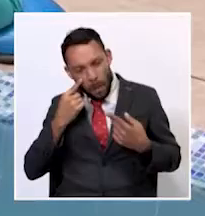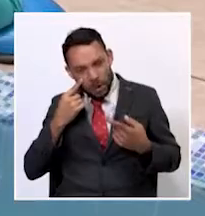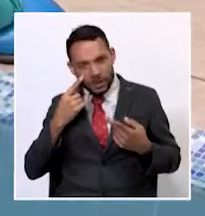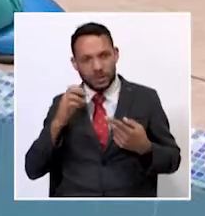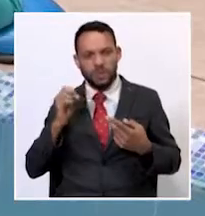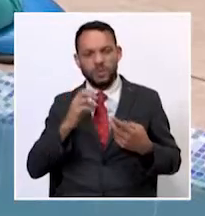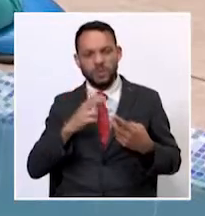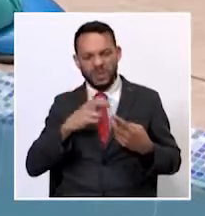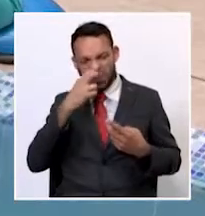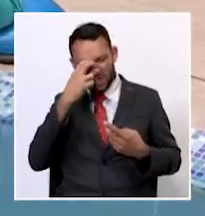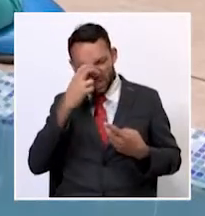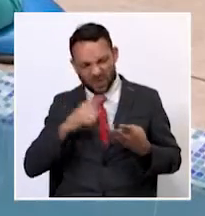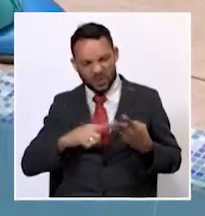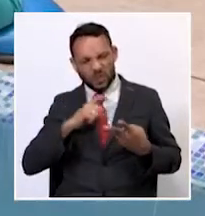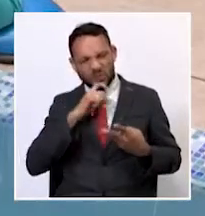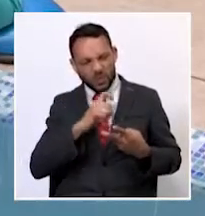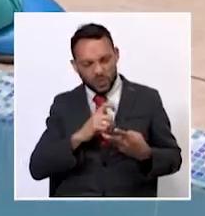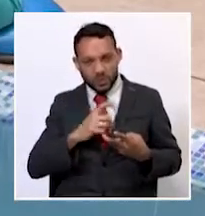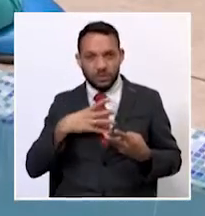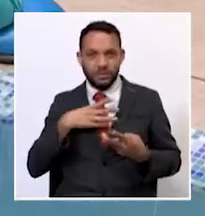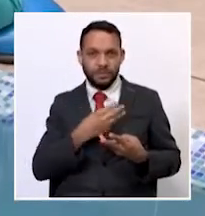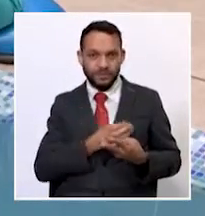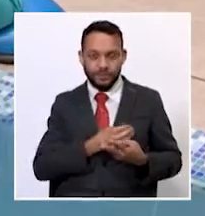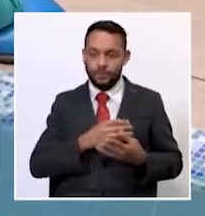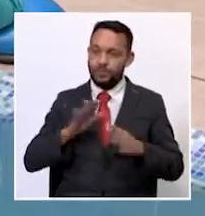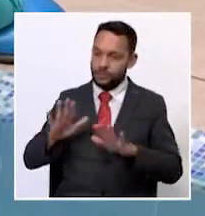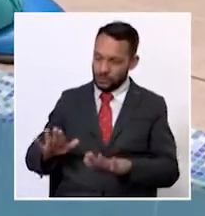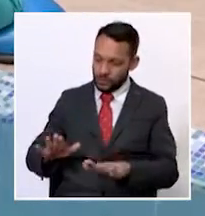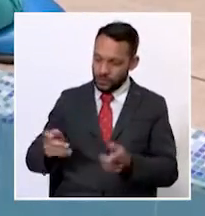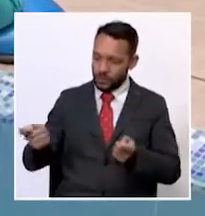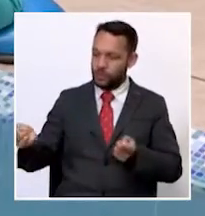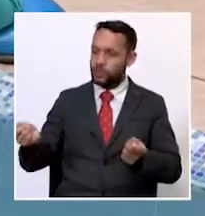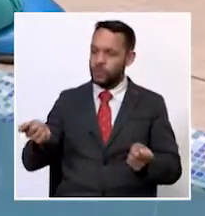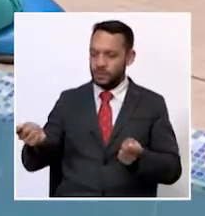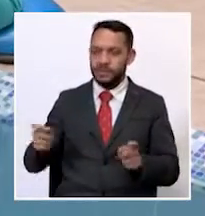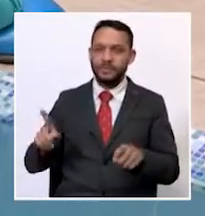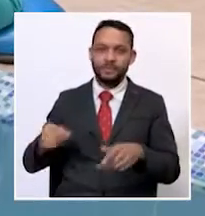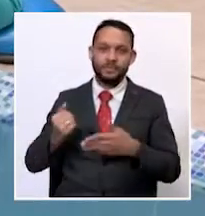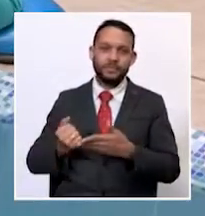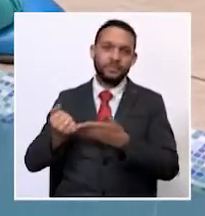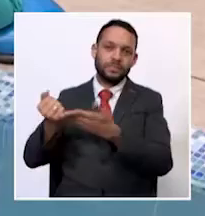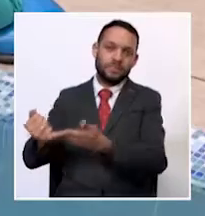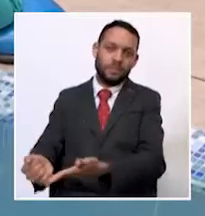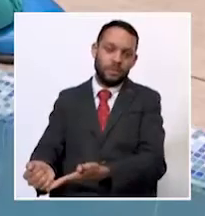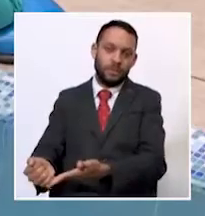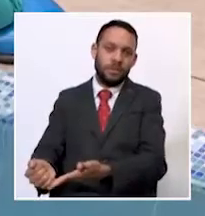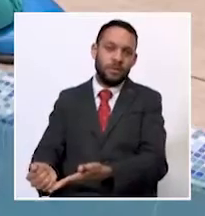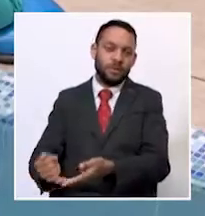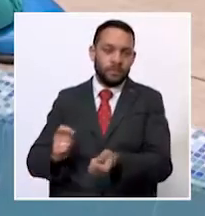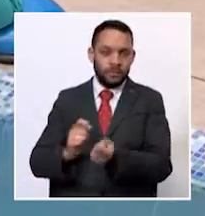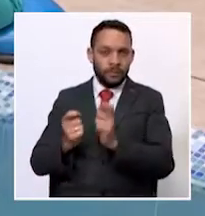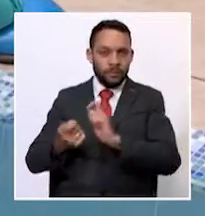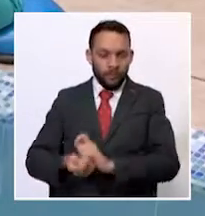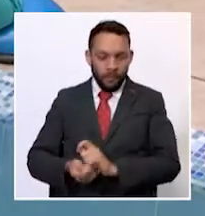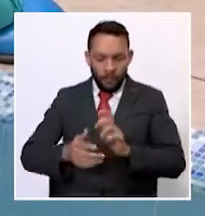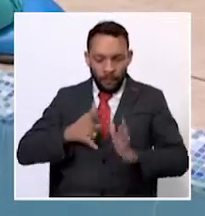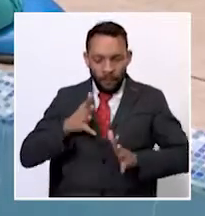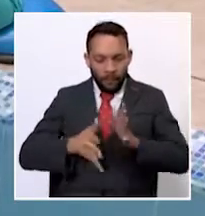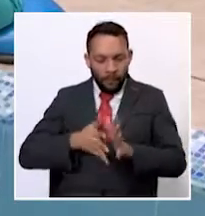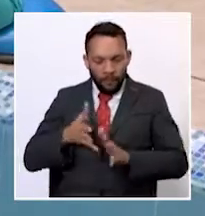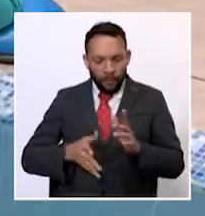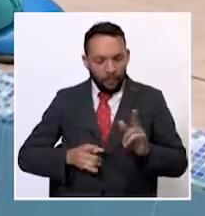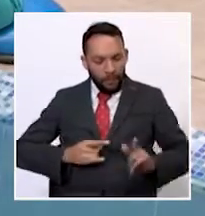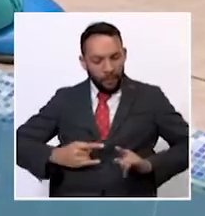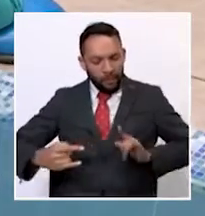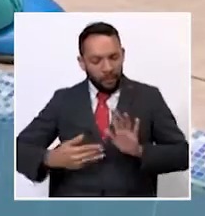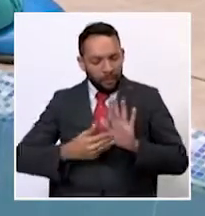rabia, que mediante el trabajo corporal que se realiza acá se pueden movilizar hacia el exterior.